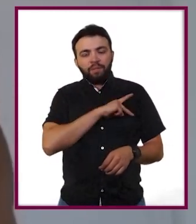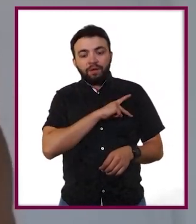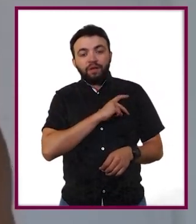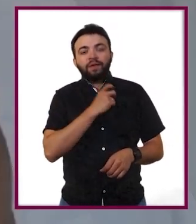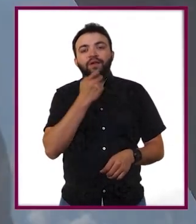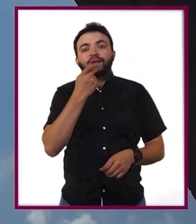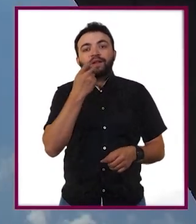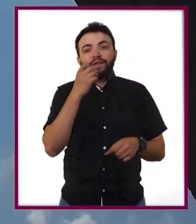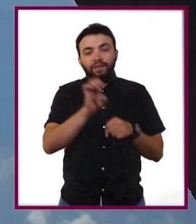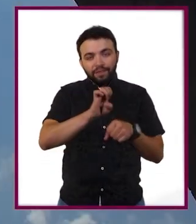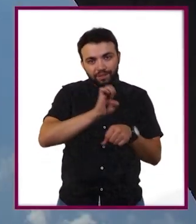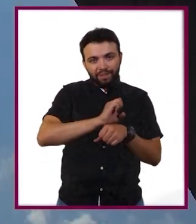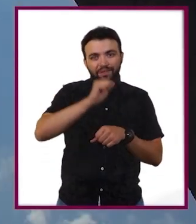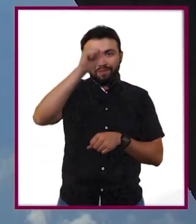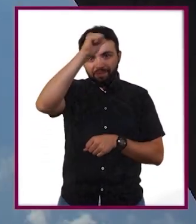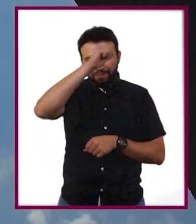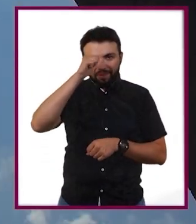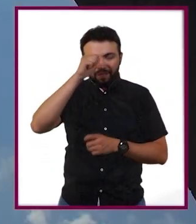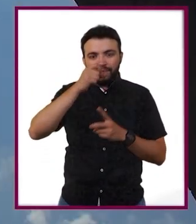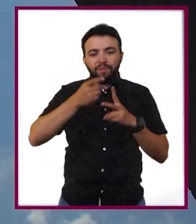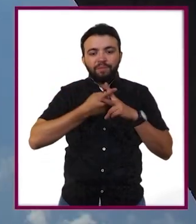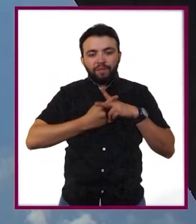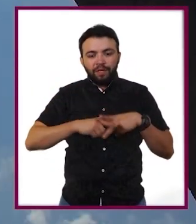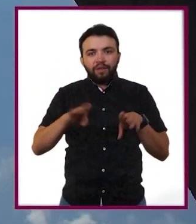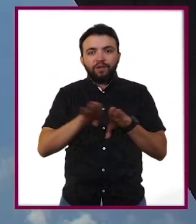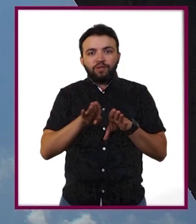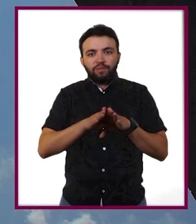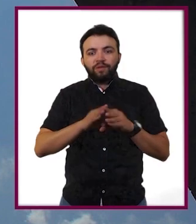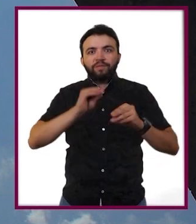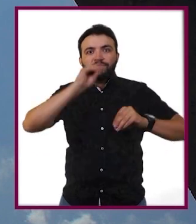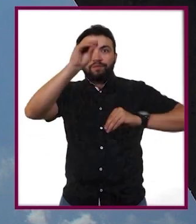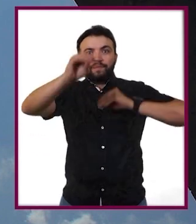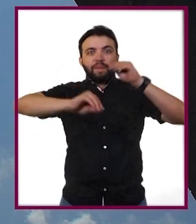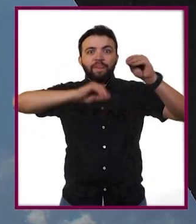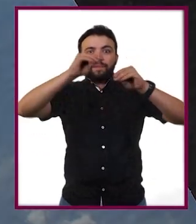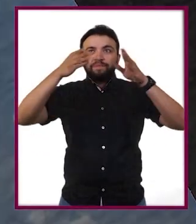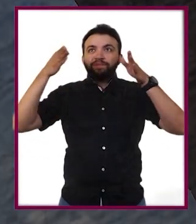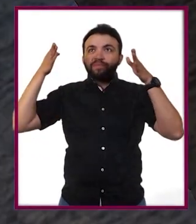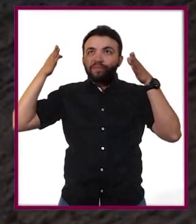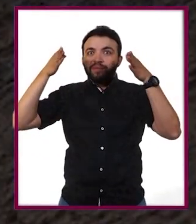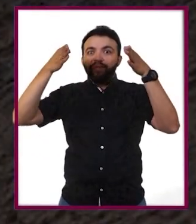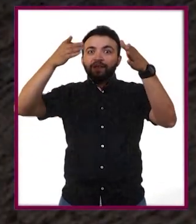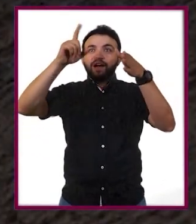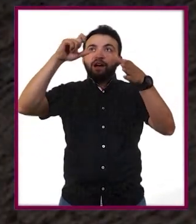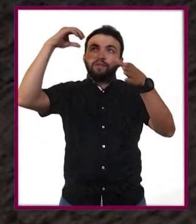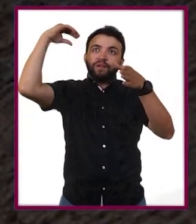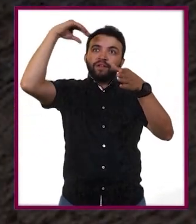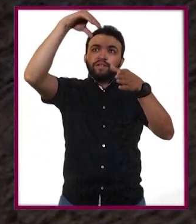un acueducto que era necesario para todos, ¿no?